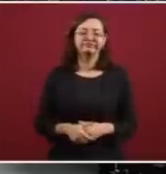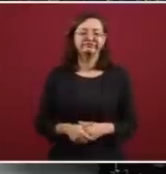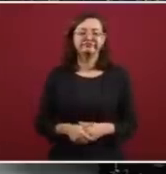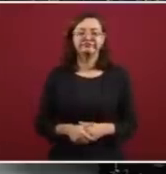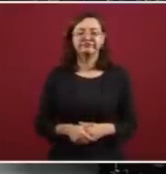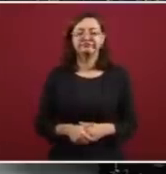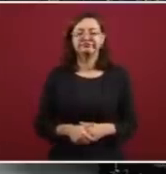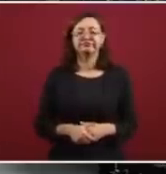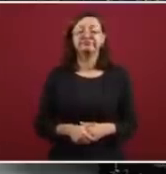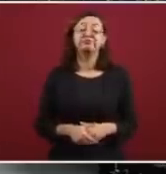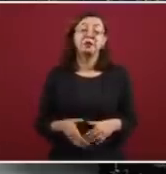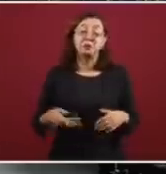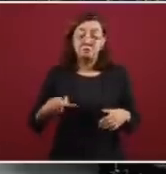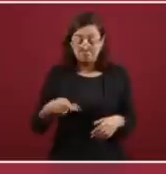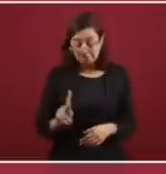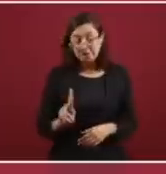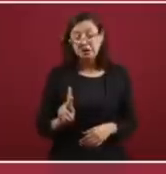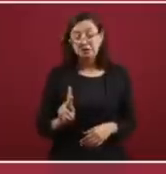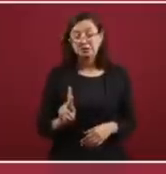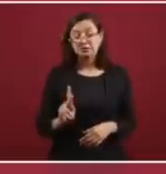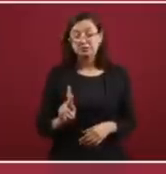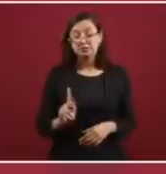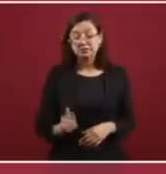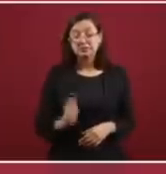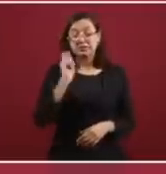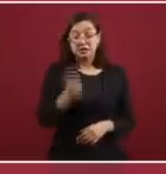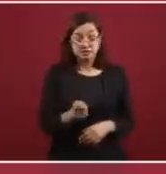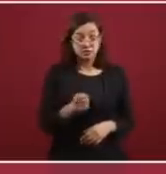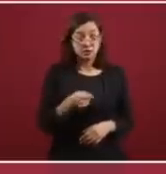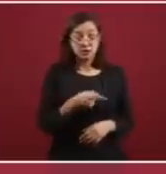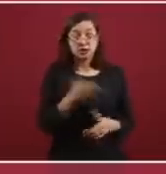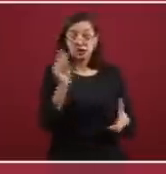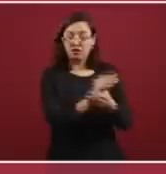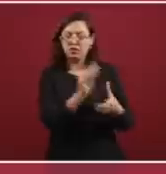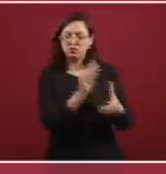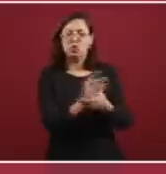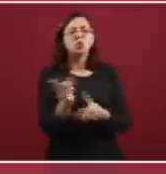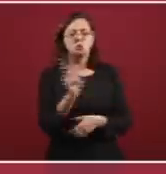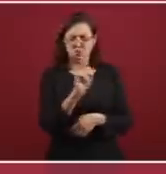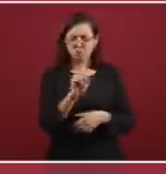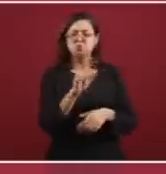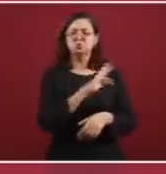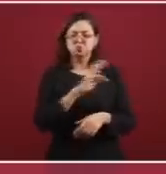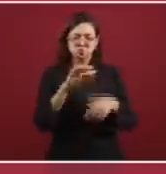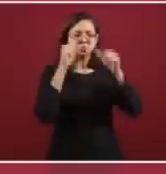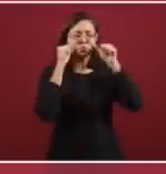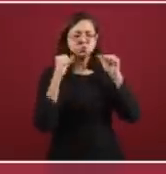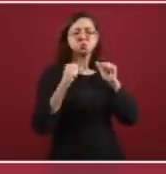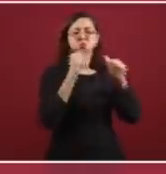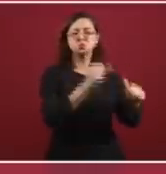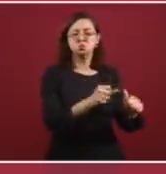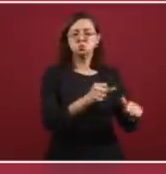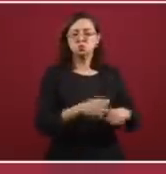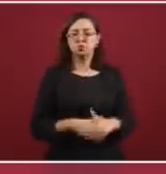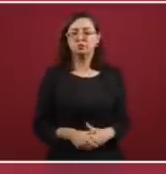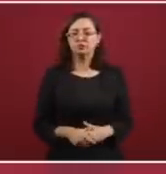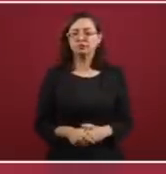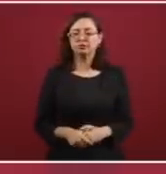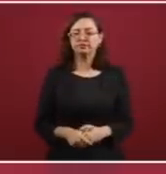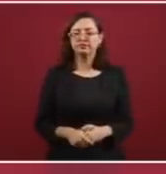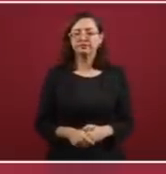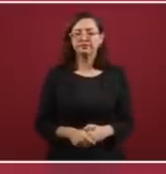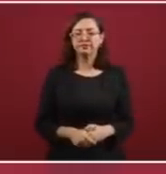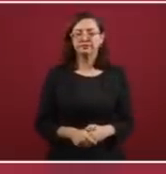pero digo, eso no quiere decir que no se le va a atender, y se va a